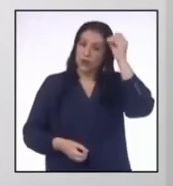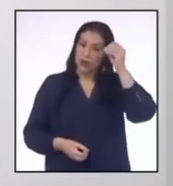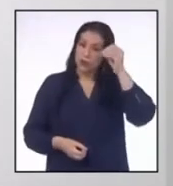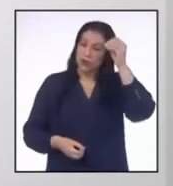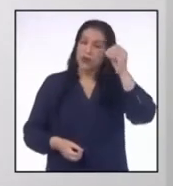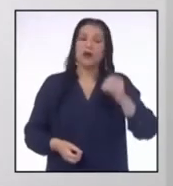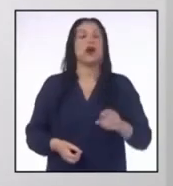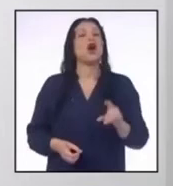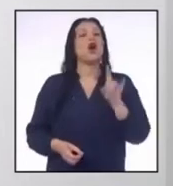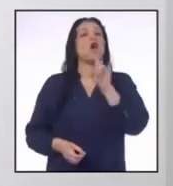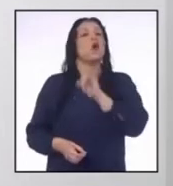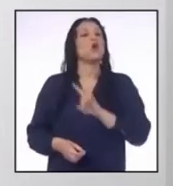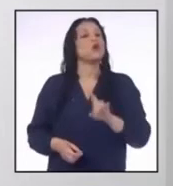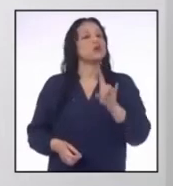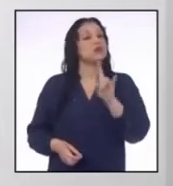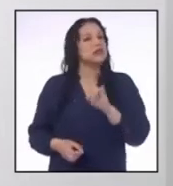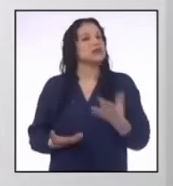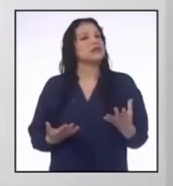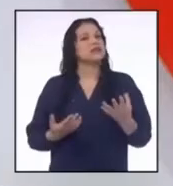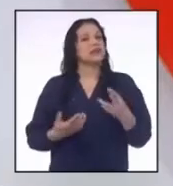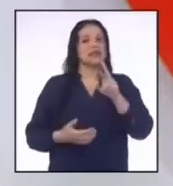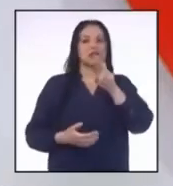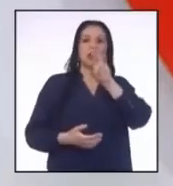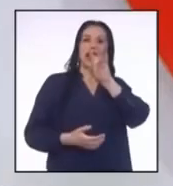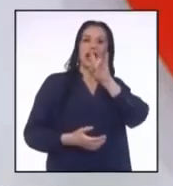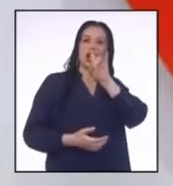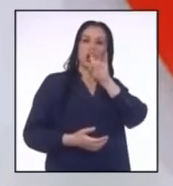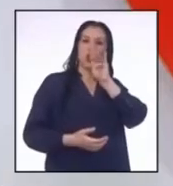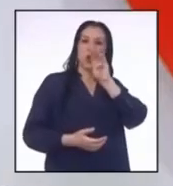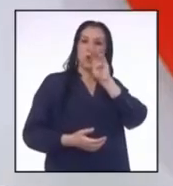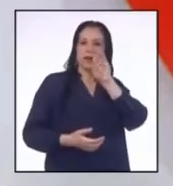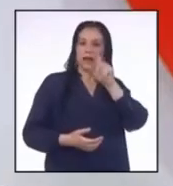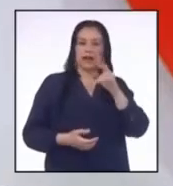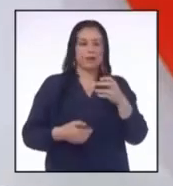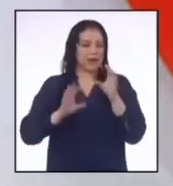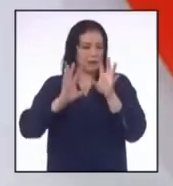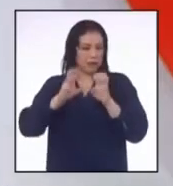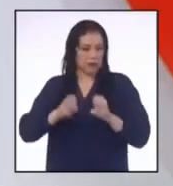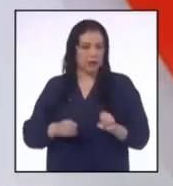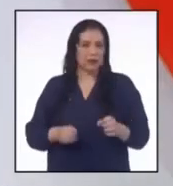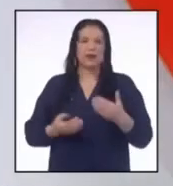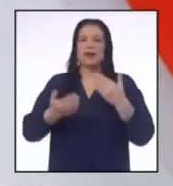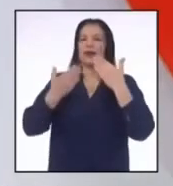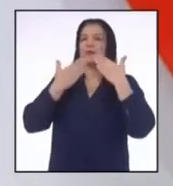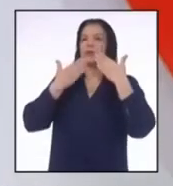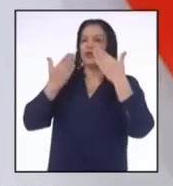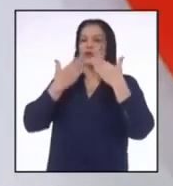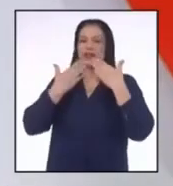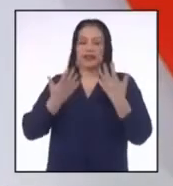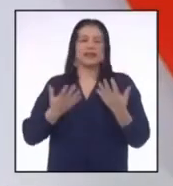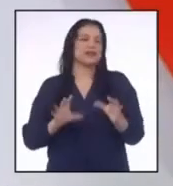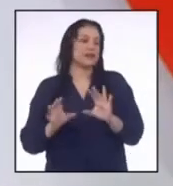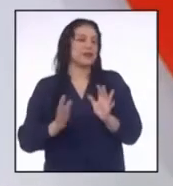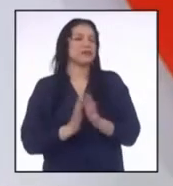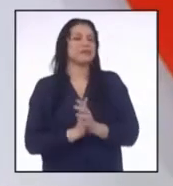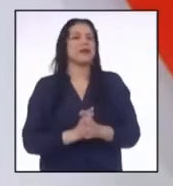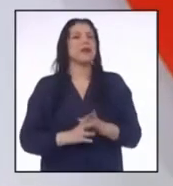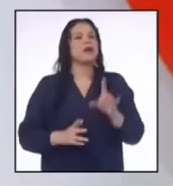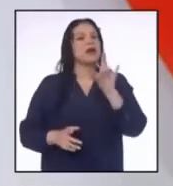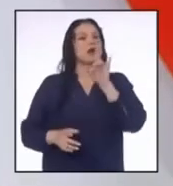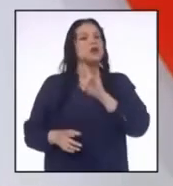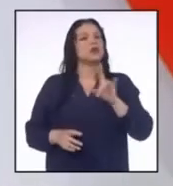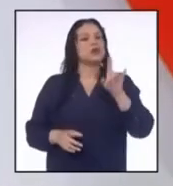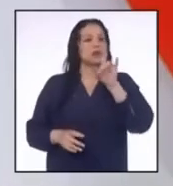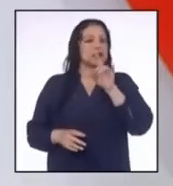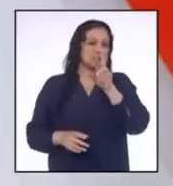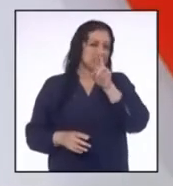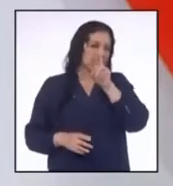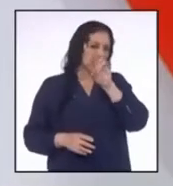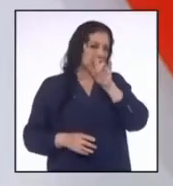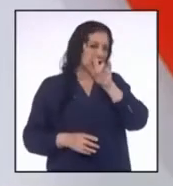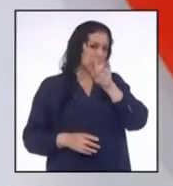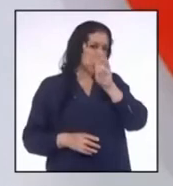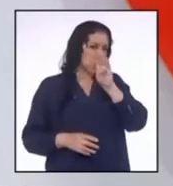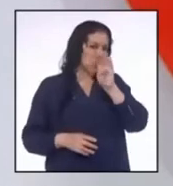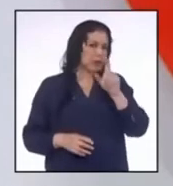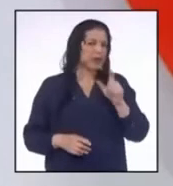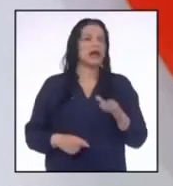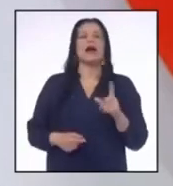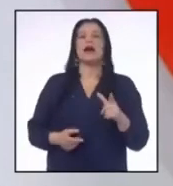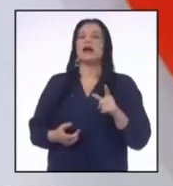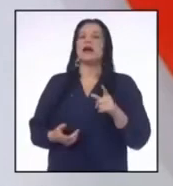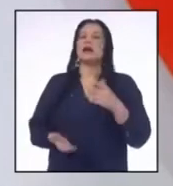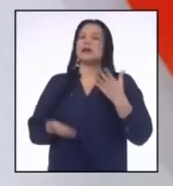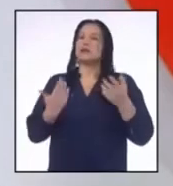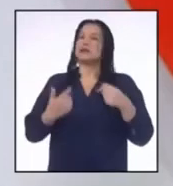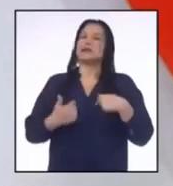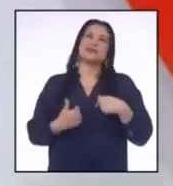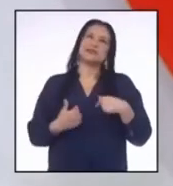opinión utilizando la rúbrica. Muchas gracias. Bueno, así lo haremos. Vamos a utilizar la rúbrica, profesora. La verdad es que no